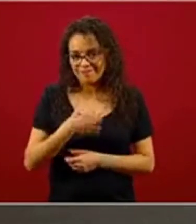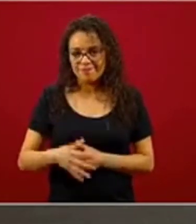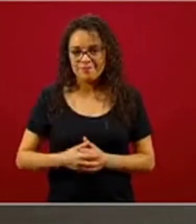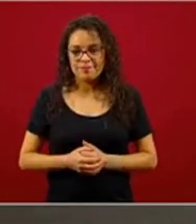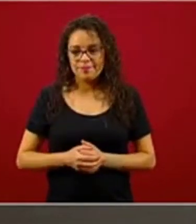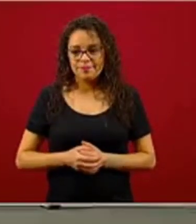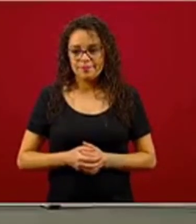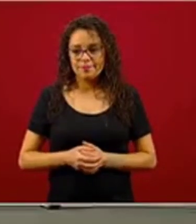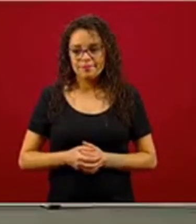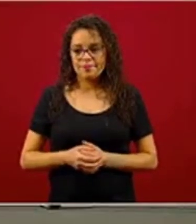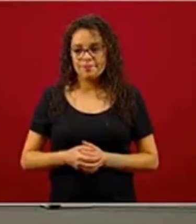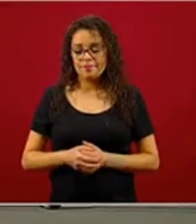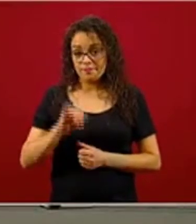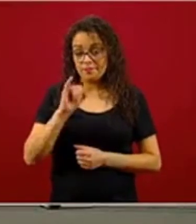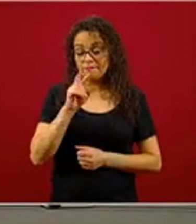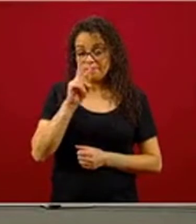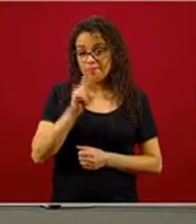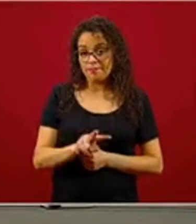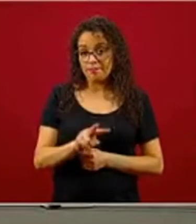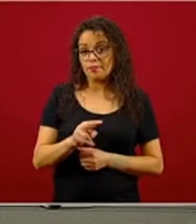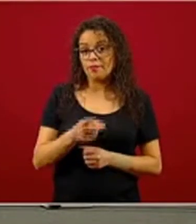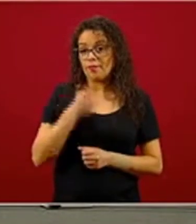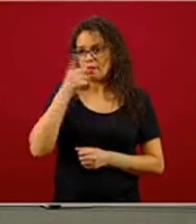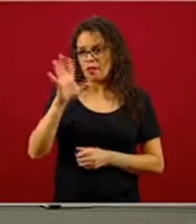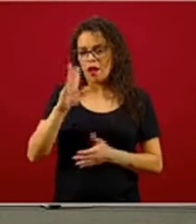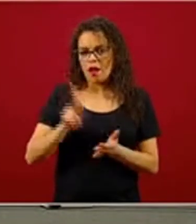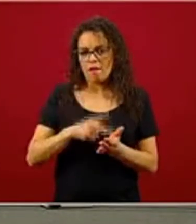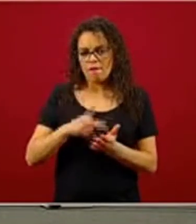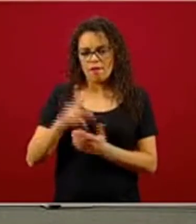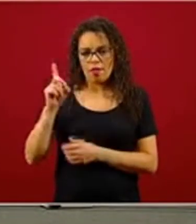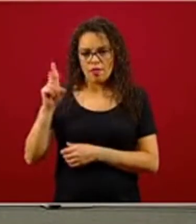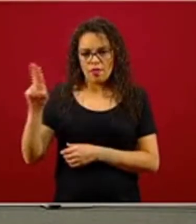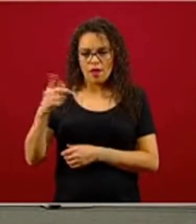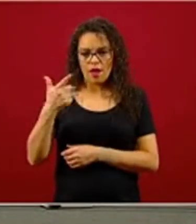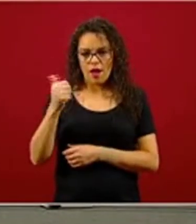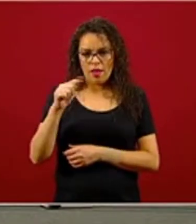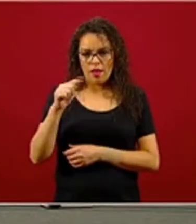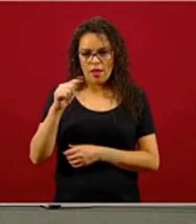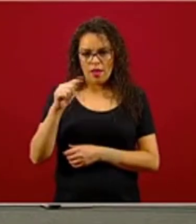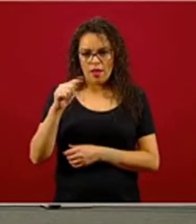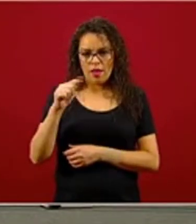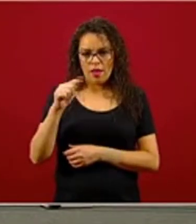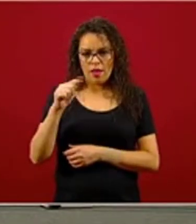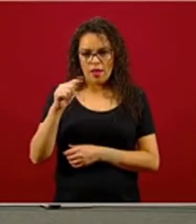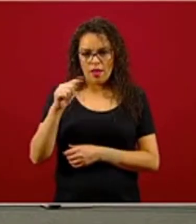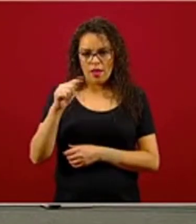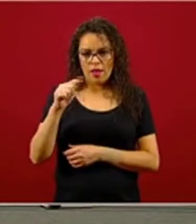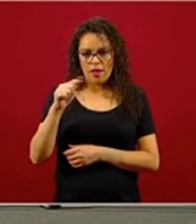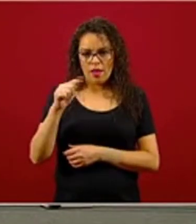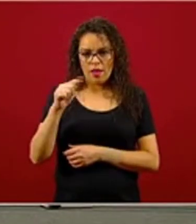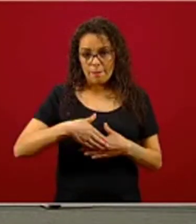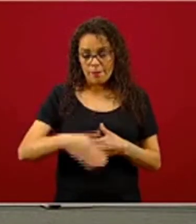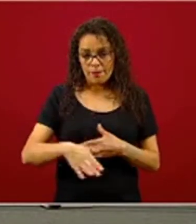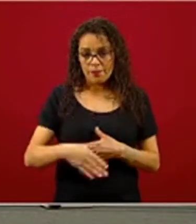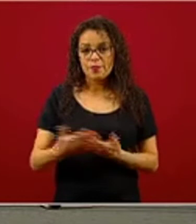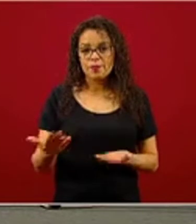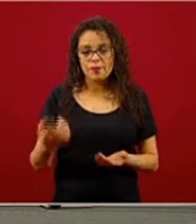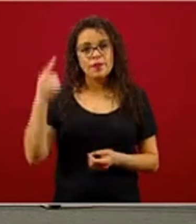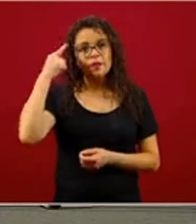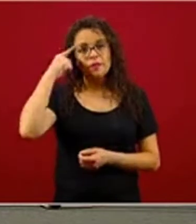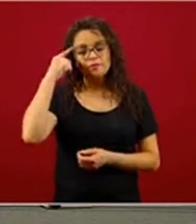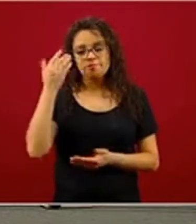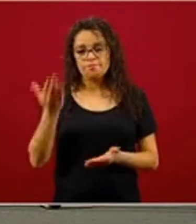Justamente como lo ha comentado el doctor López-Gatell, toda esta etapa se trata de balances,